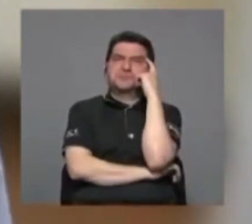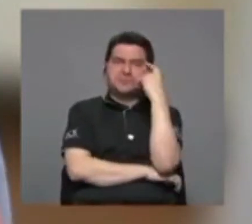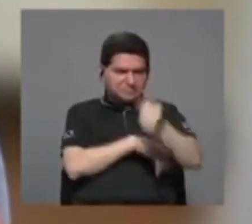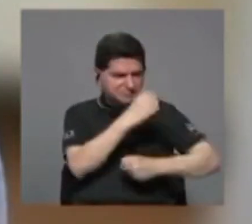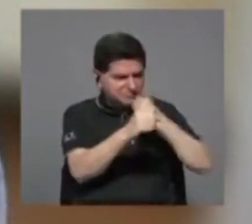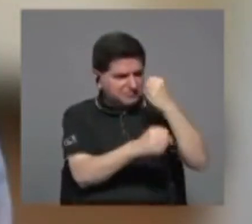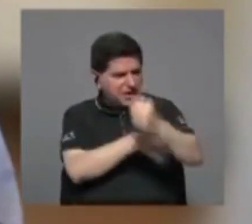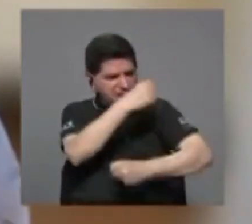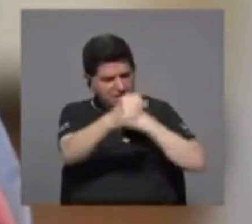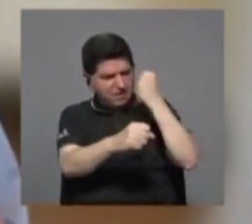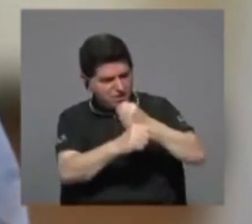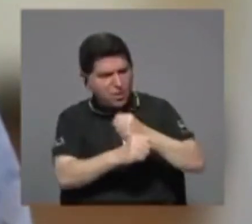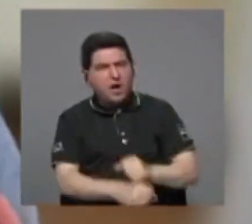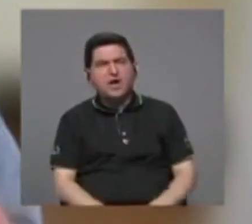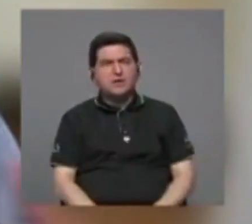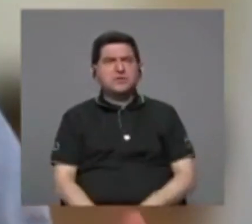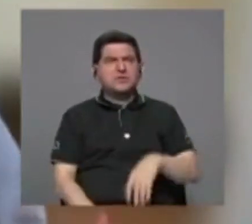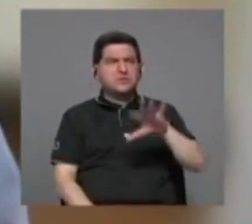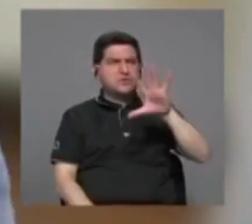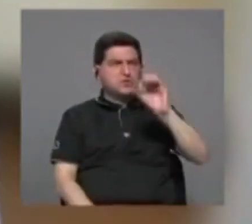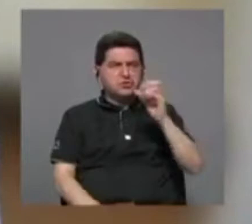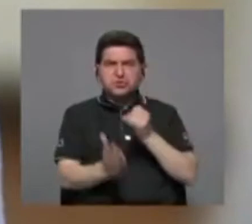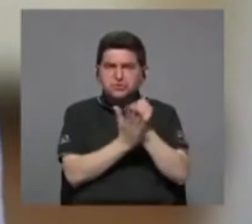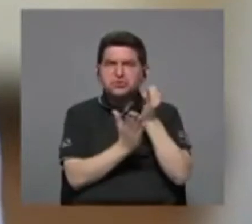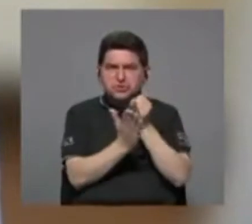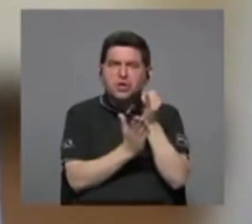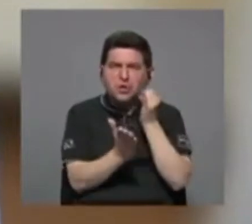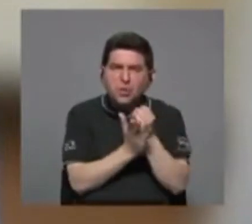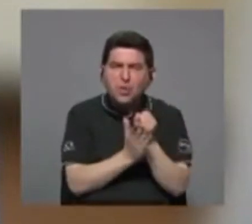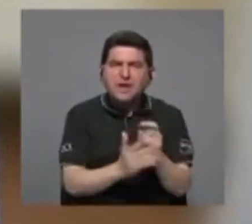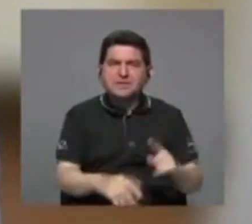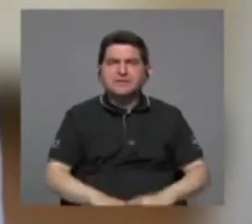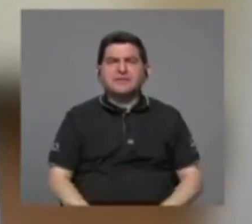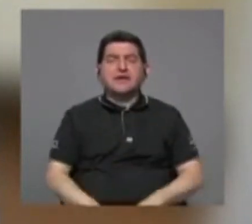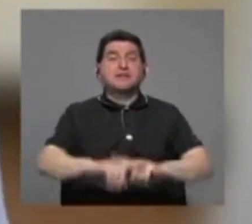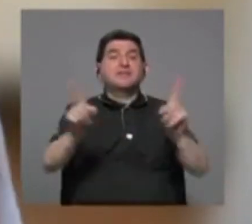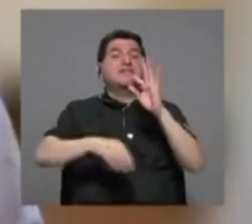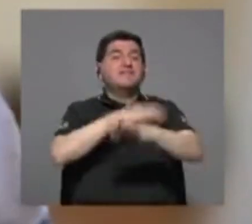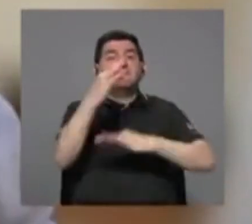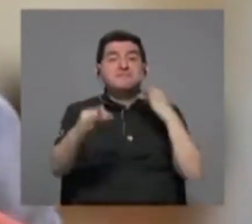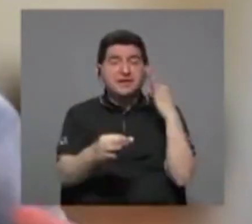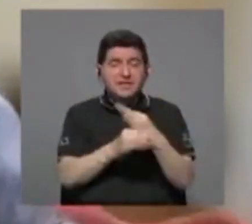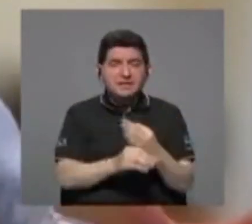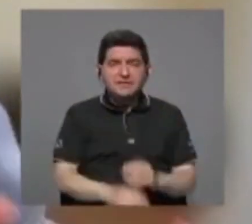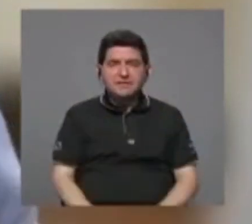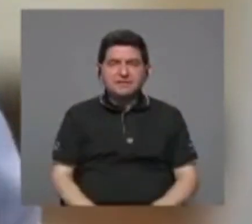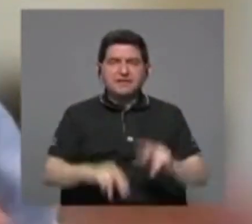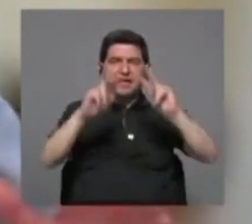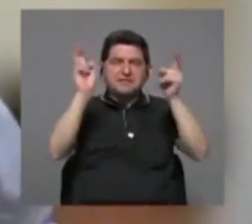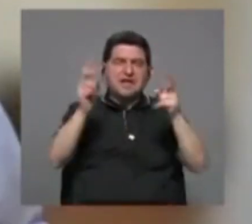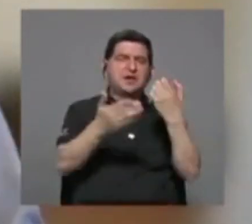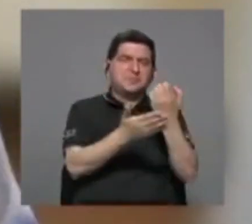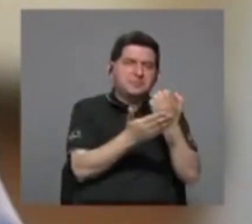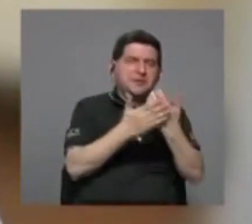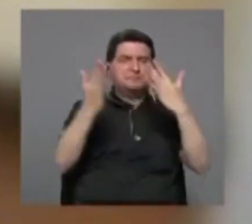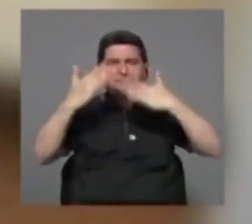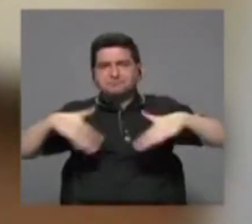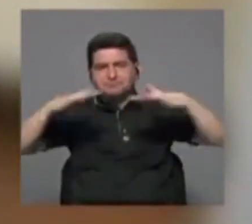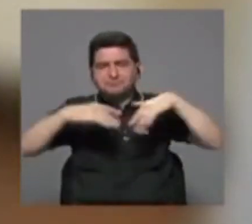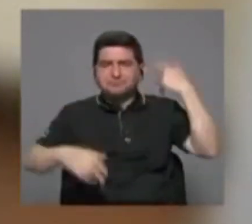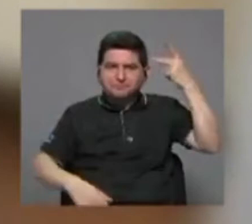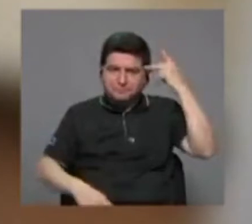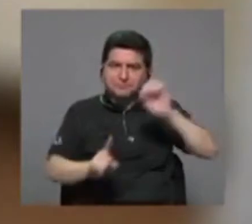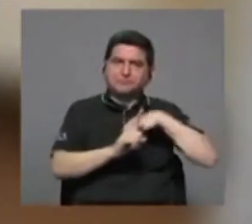se hacen alrededor de 50 investigaciones de distintos tipos en temas económicos, ambientales, políticos